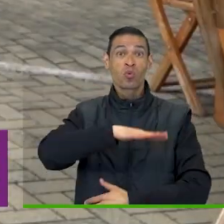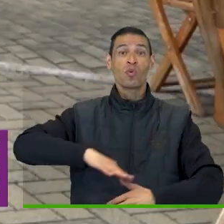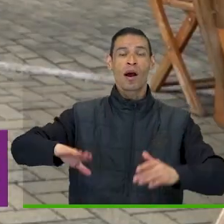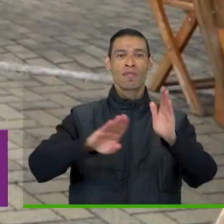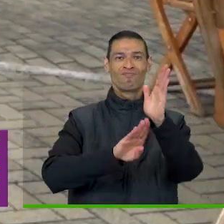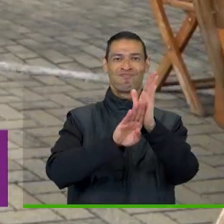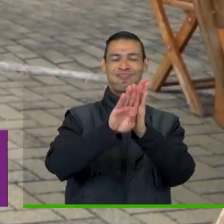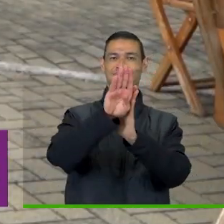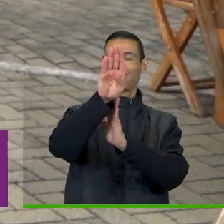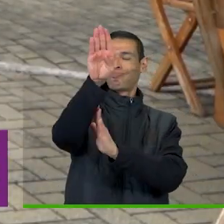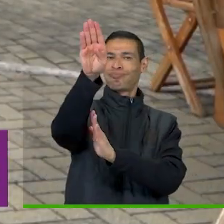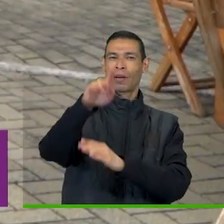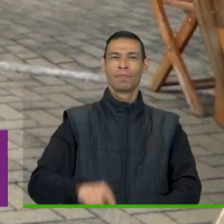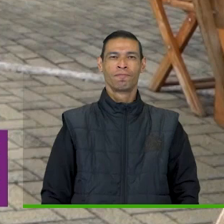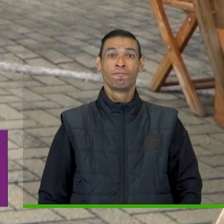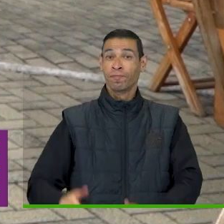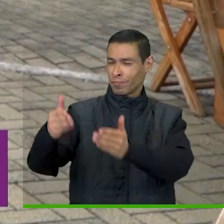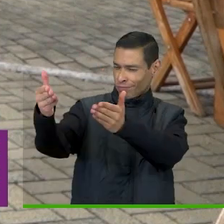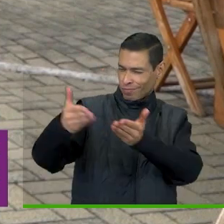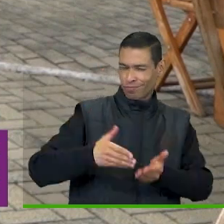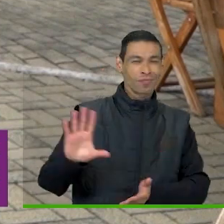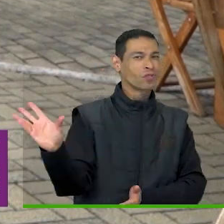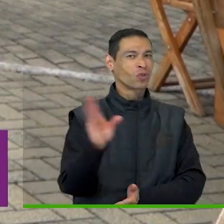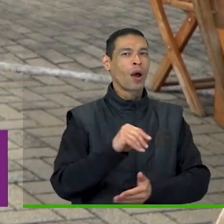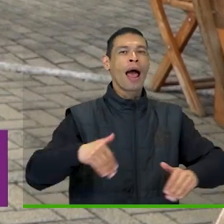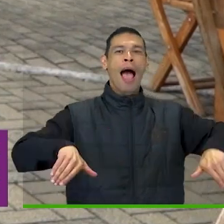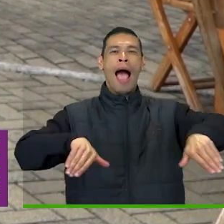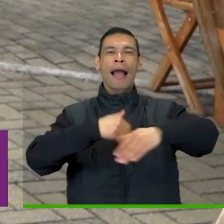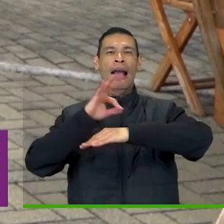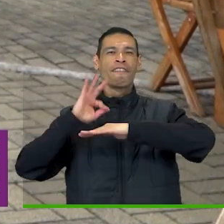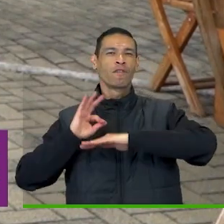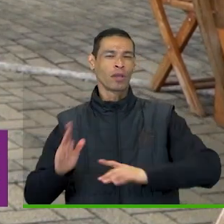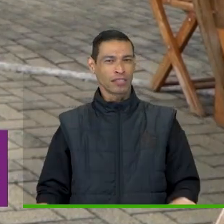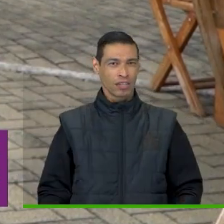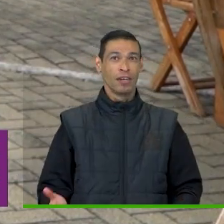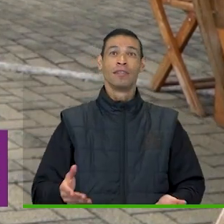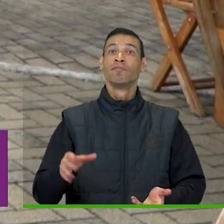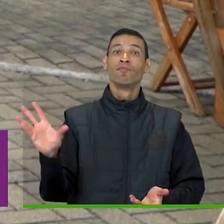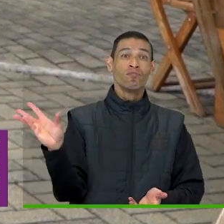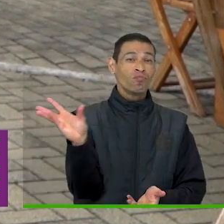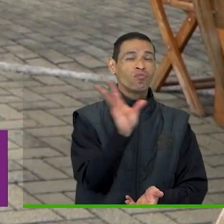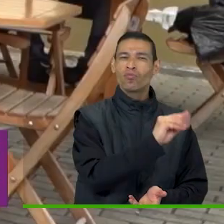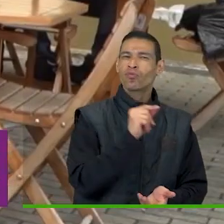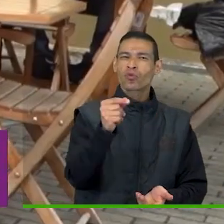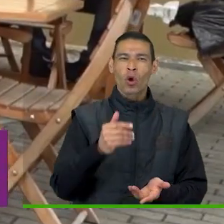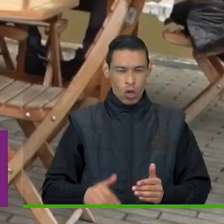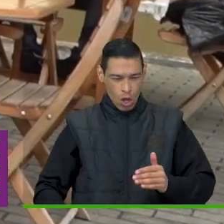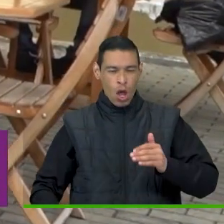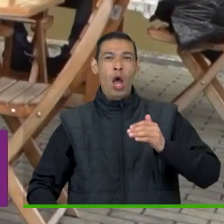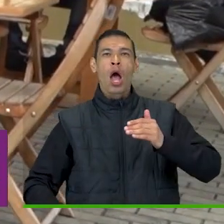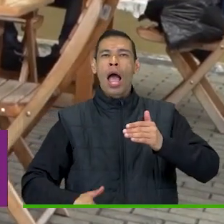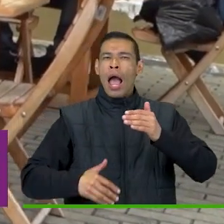Bienvenidos todos a la Calle de la Fundación y a disfrutar de los procesos que hacen nuestros aprendices.